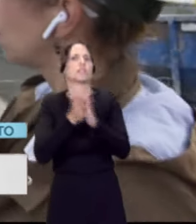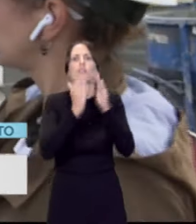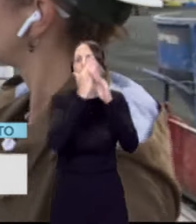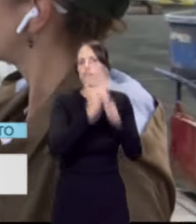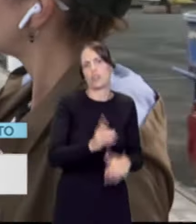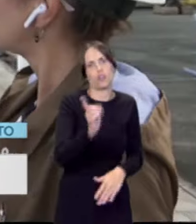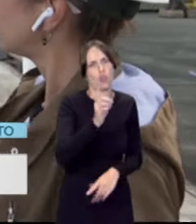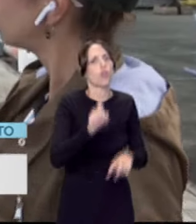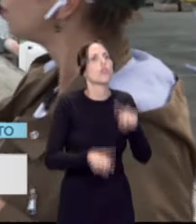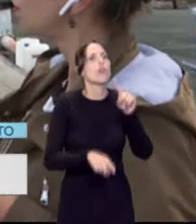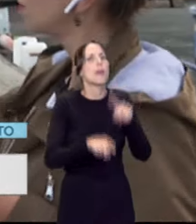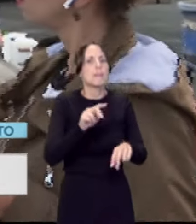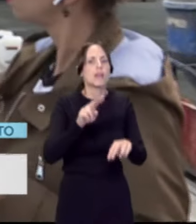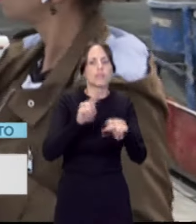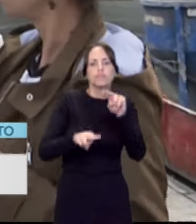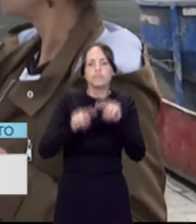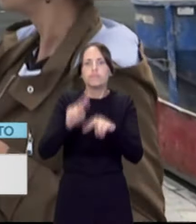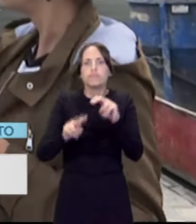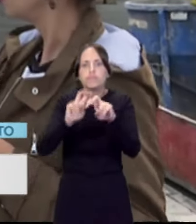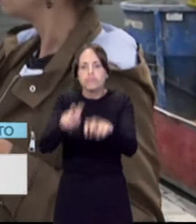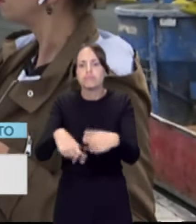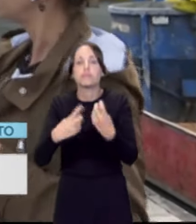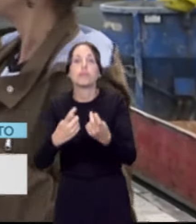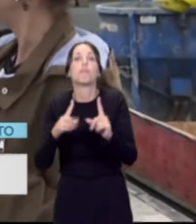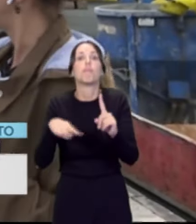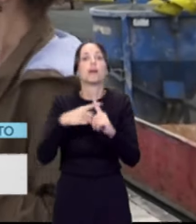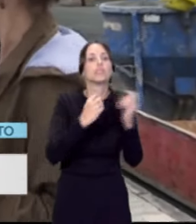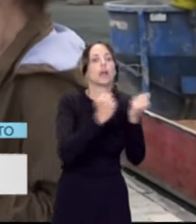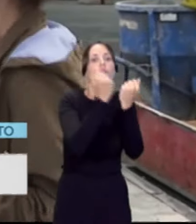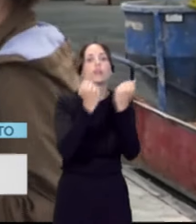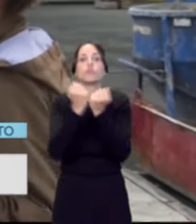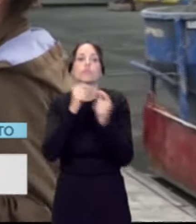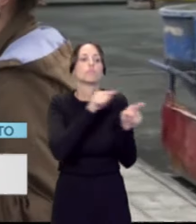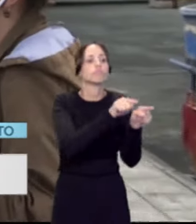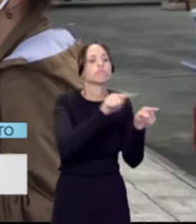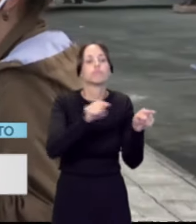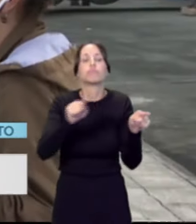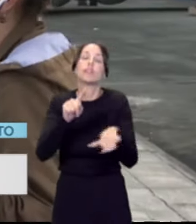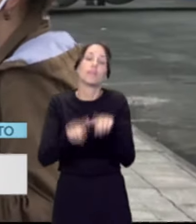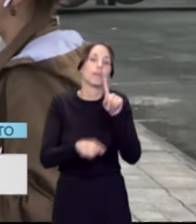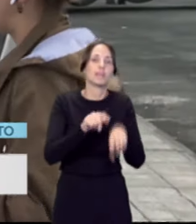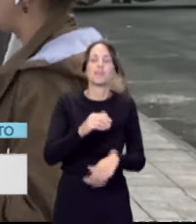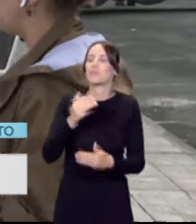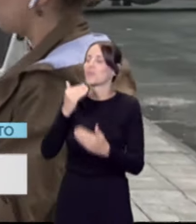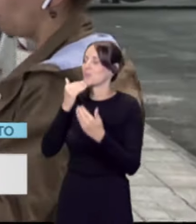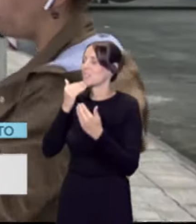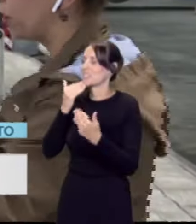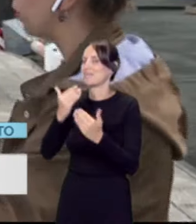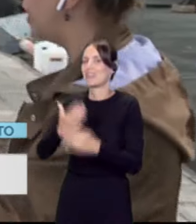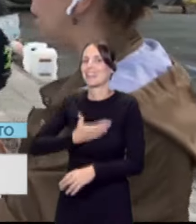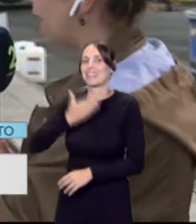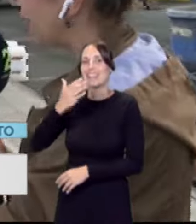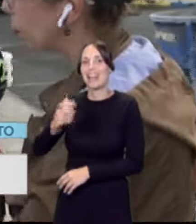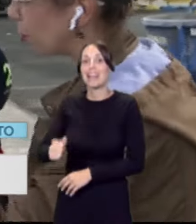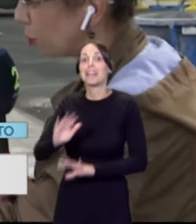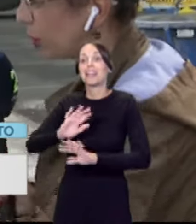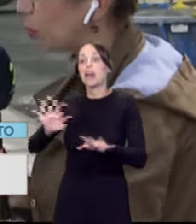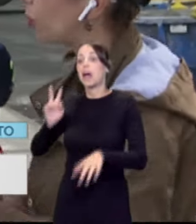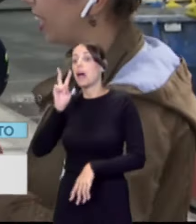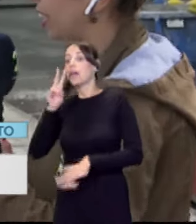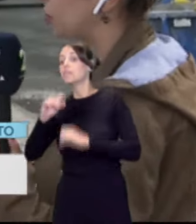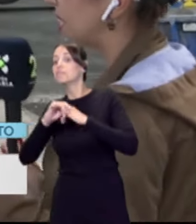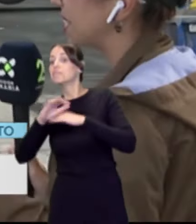del avance de las obras y de las actuaciones que se vayan desarrollando en cada momento. Muchísimas gracias, Pablo. Pues nada, con los ojos puestos en el mar, por